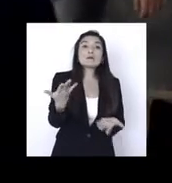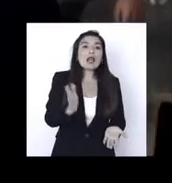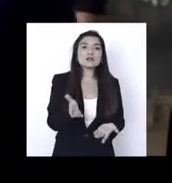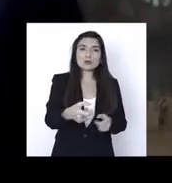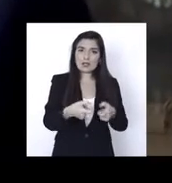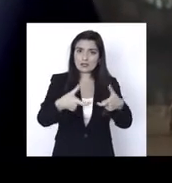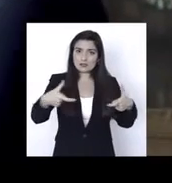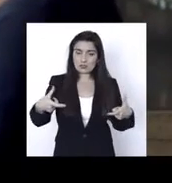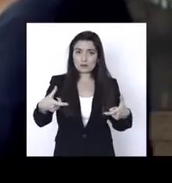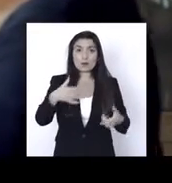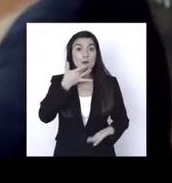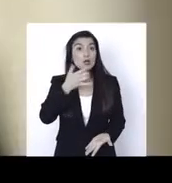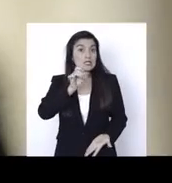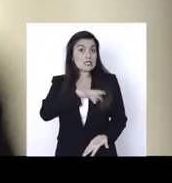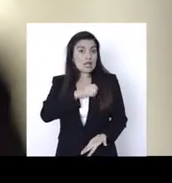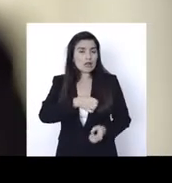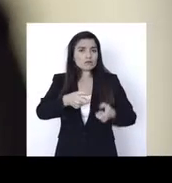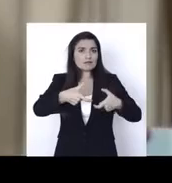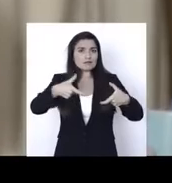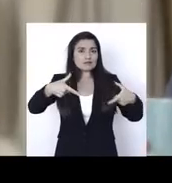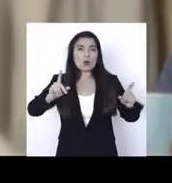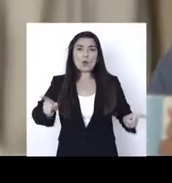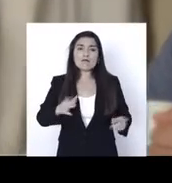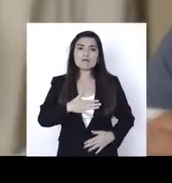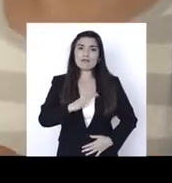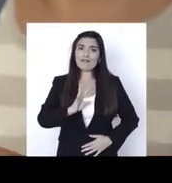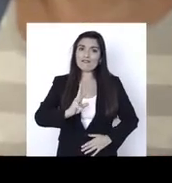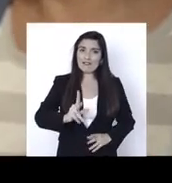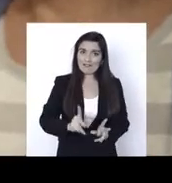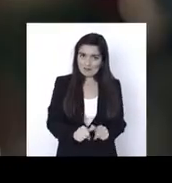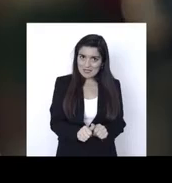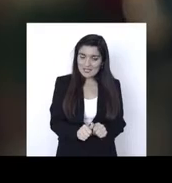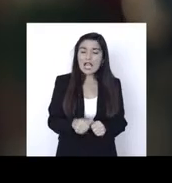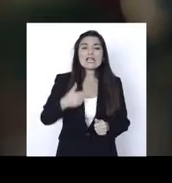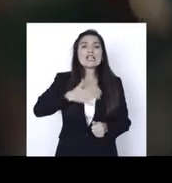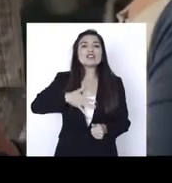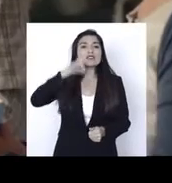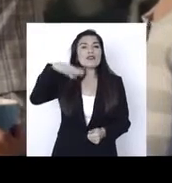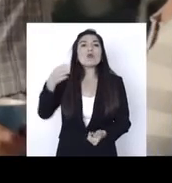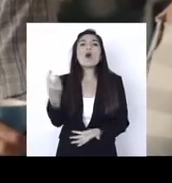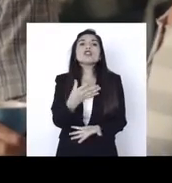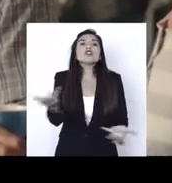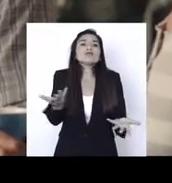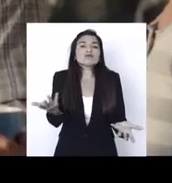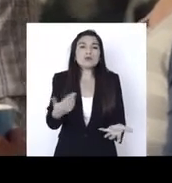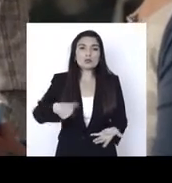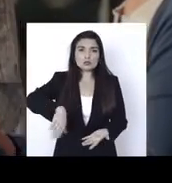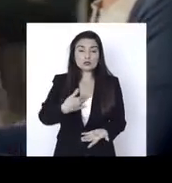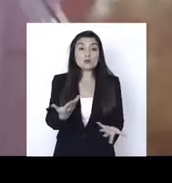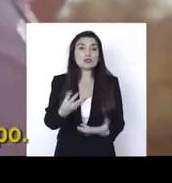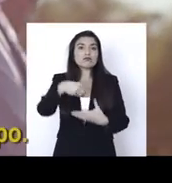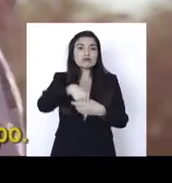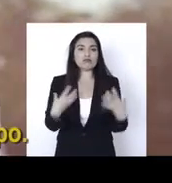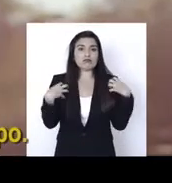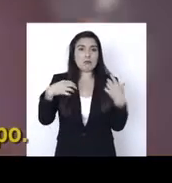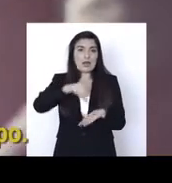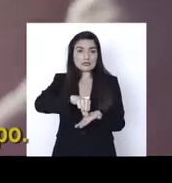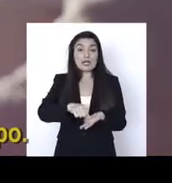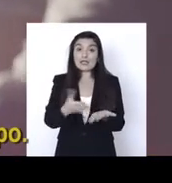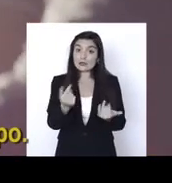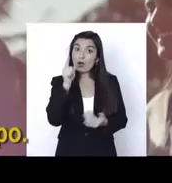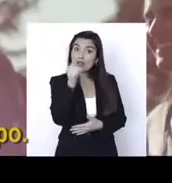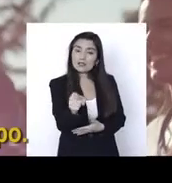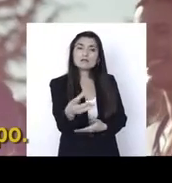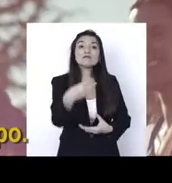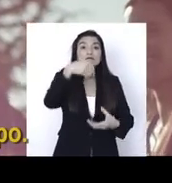creciendo. Porque en un Chile que crece y crece, como mi familia, quiero saber cuántos y cómo somos. Por eso nos sumamos a esta tarea país. Te necesitamos